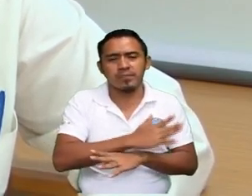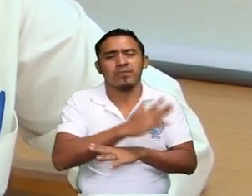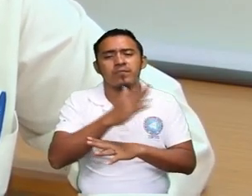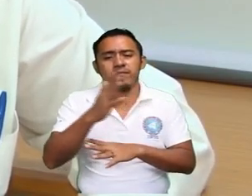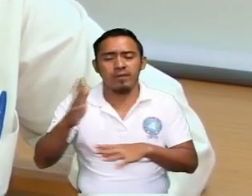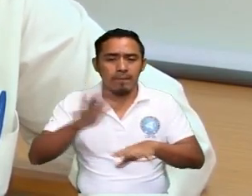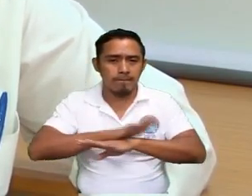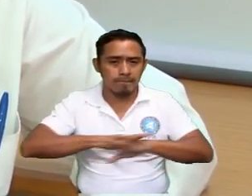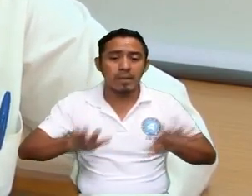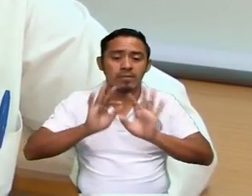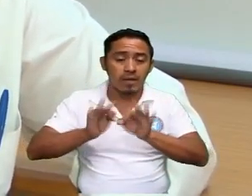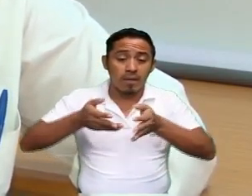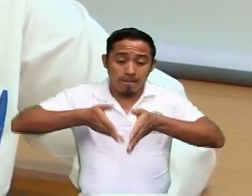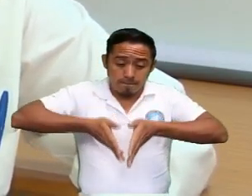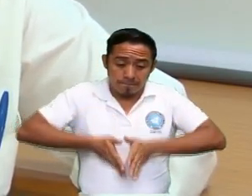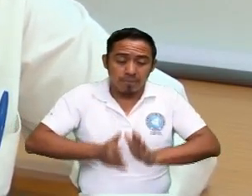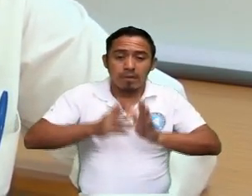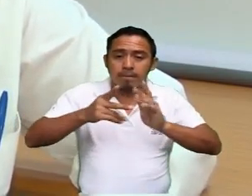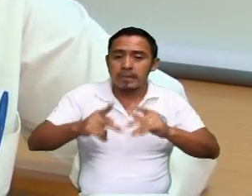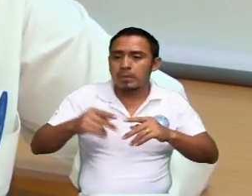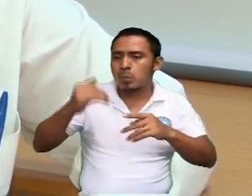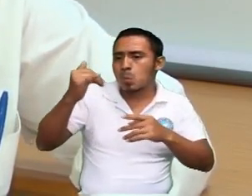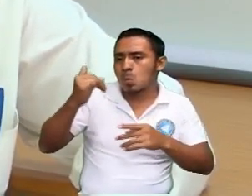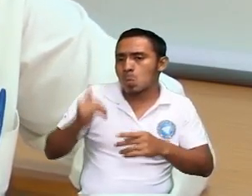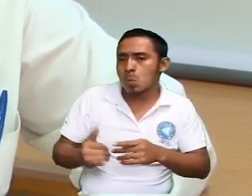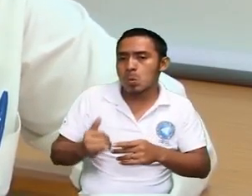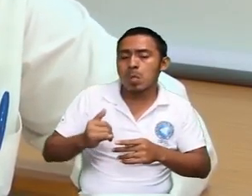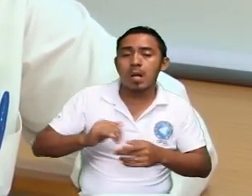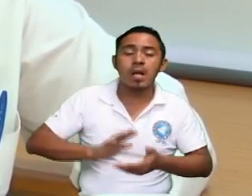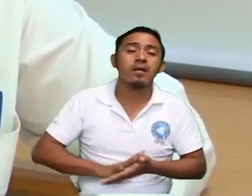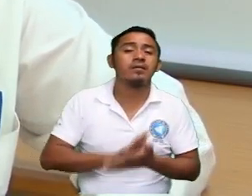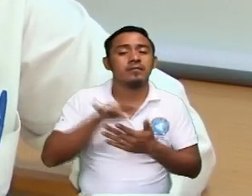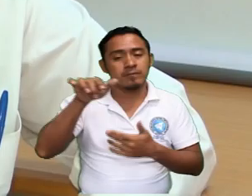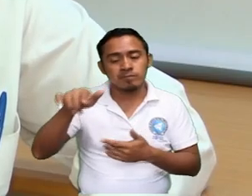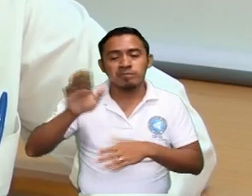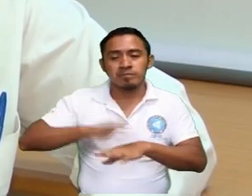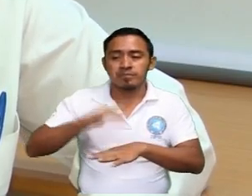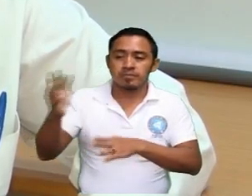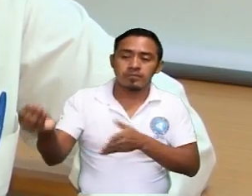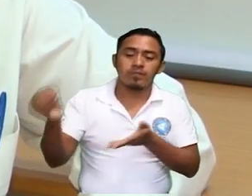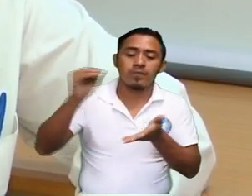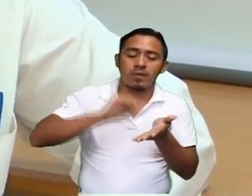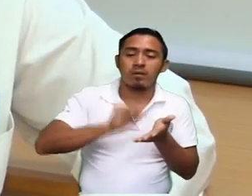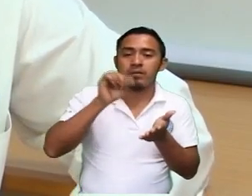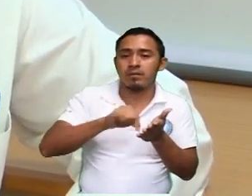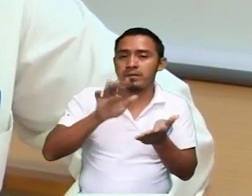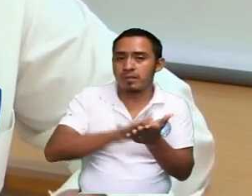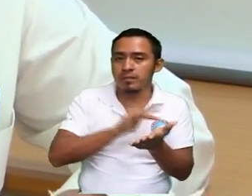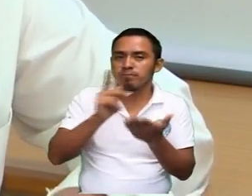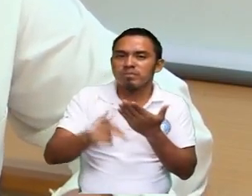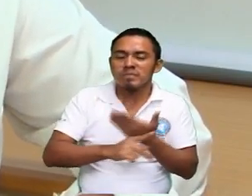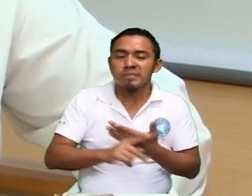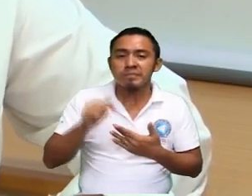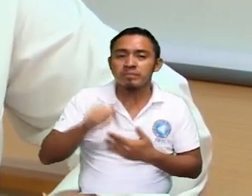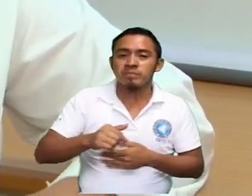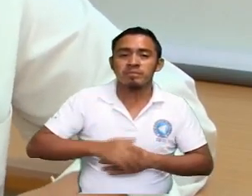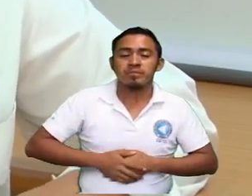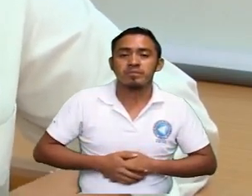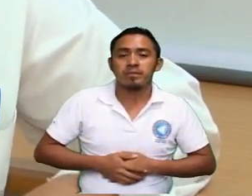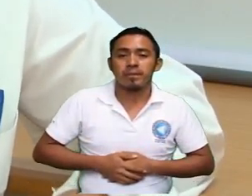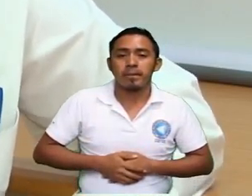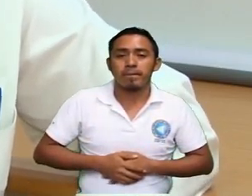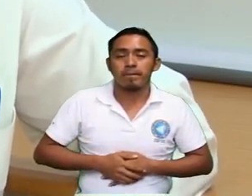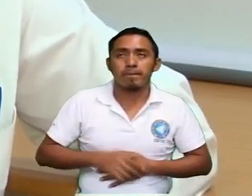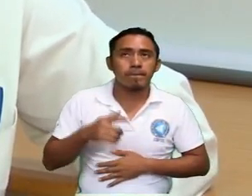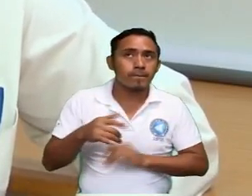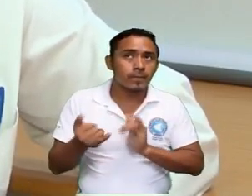gestacional correspondiente, pero ellos tienen problemas de peso. Entonces ellos también son parte de este proceso.